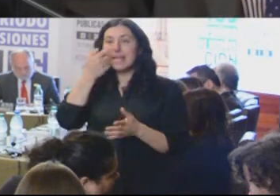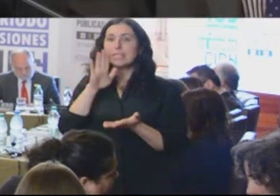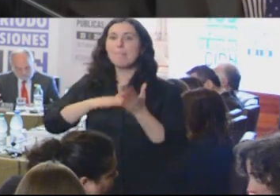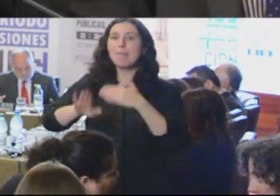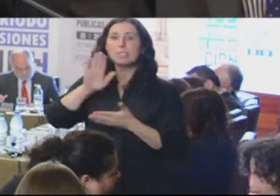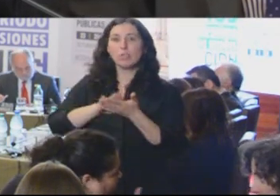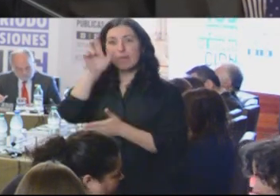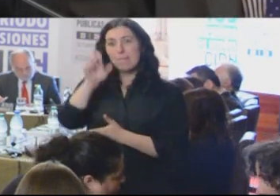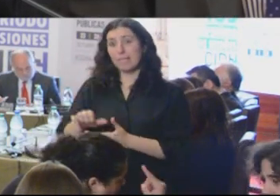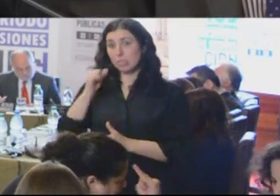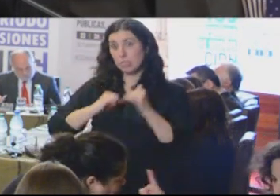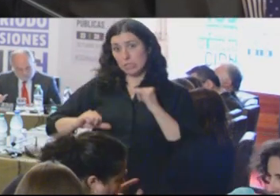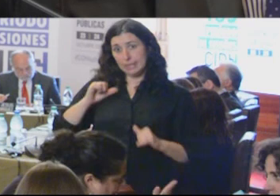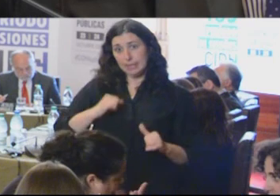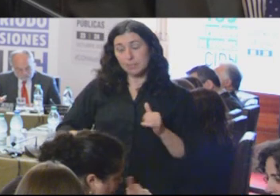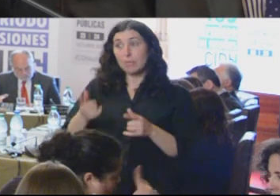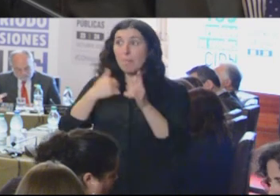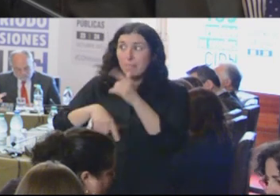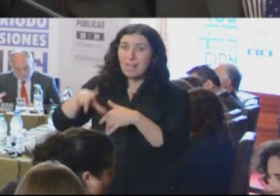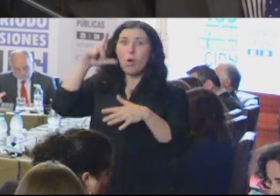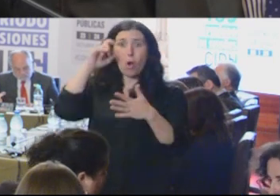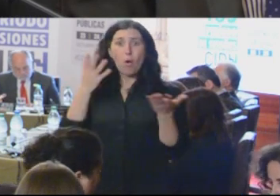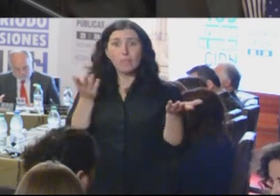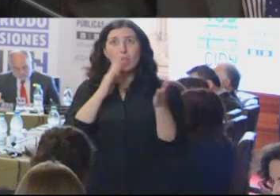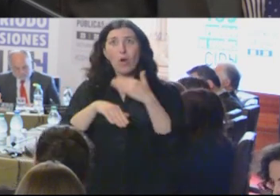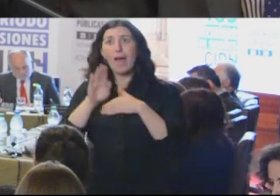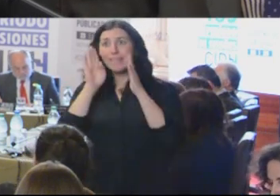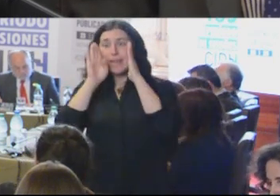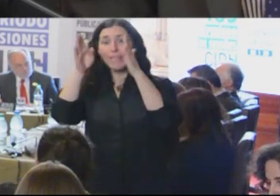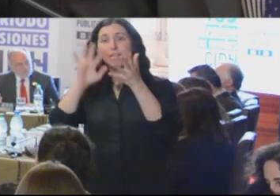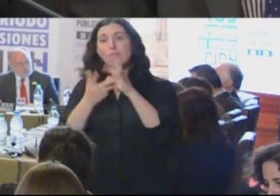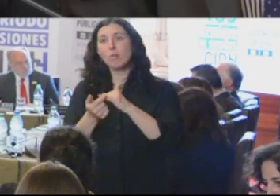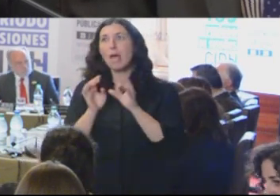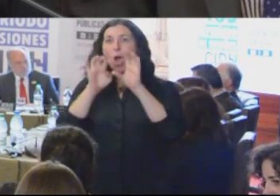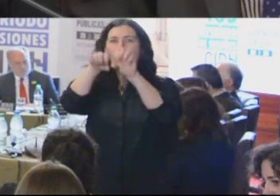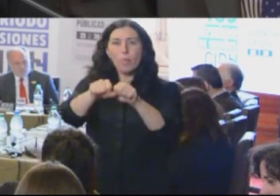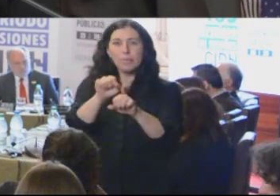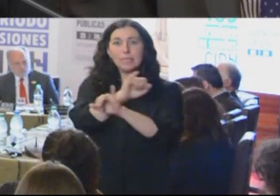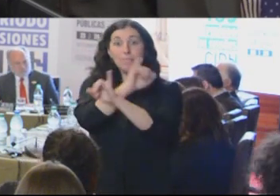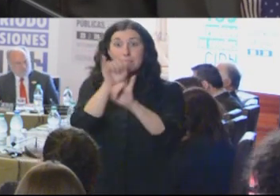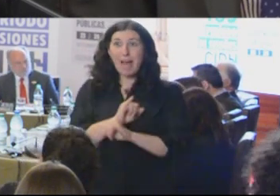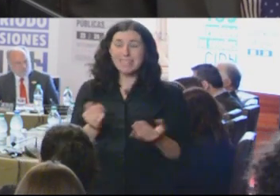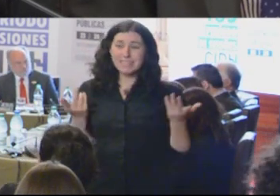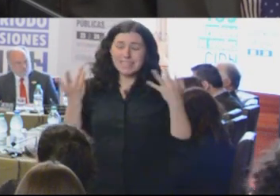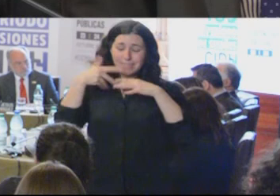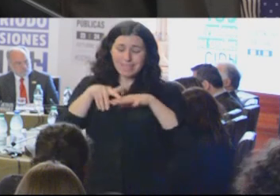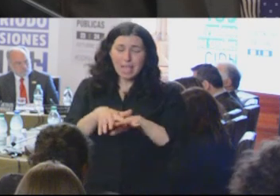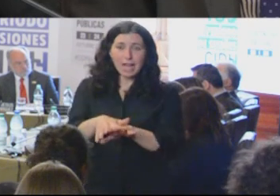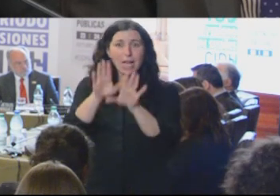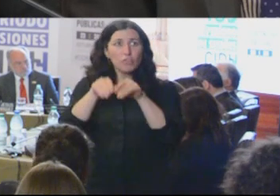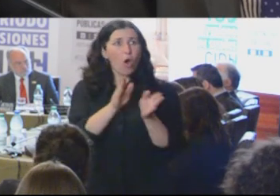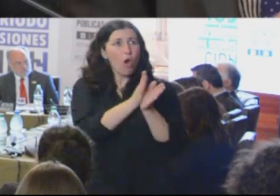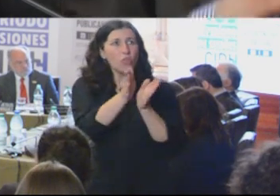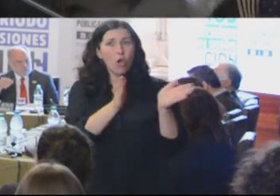entender presidenta que la visión de la paz es una paz integral con todos los actores y frente a todos los delitos vinculados directa o